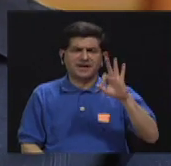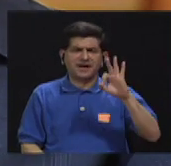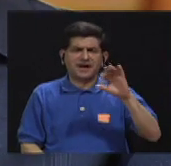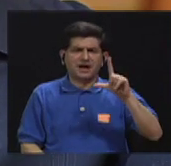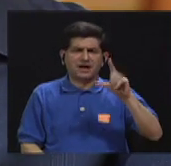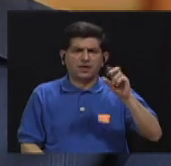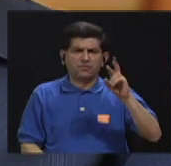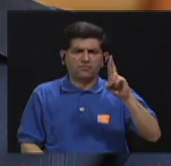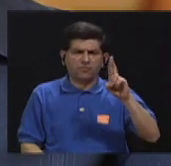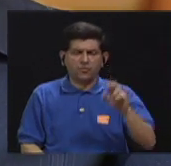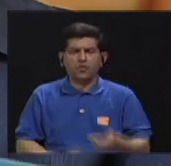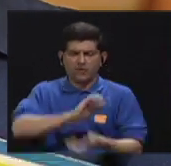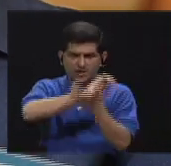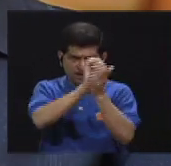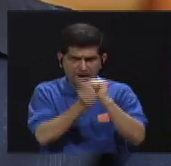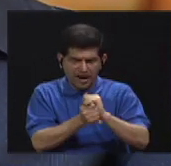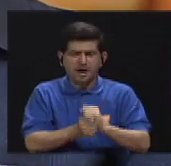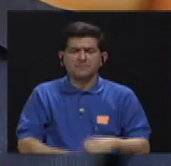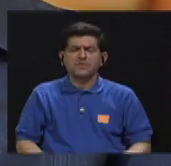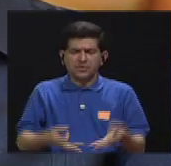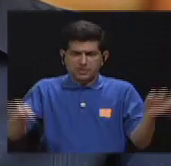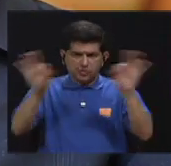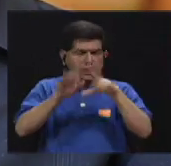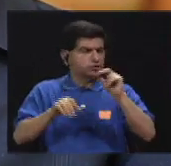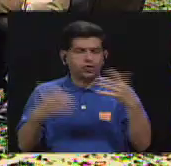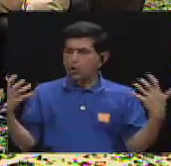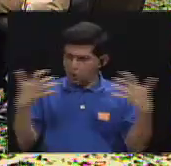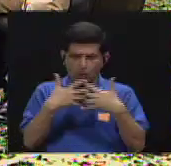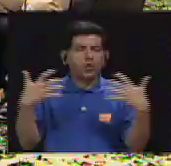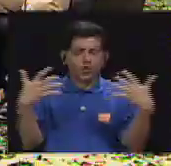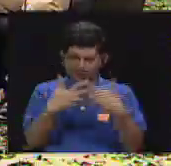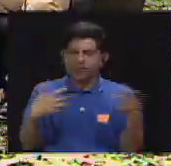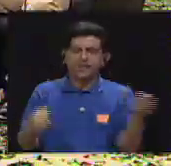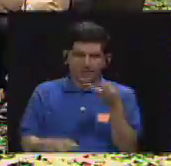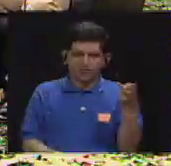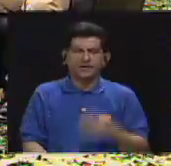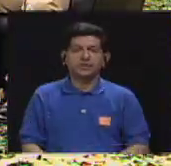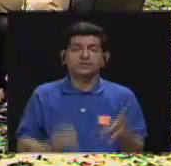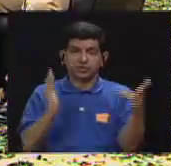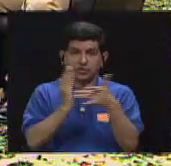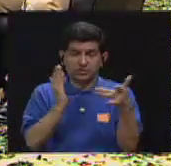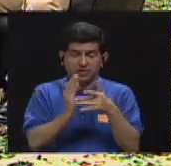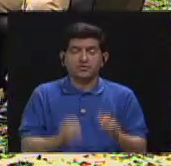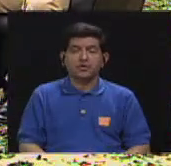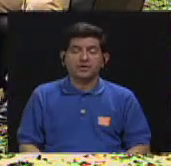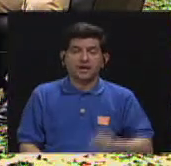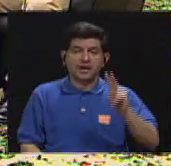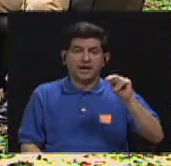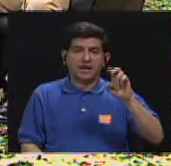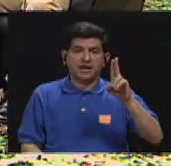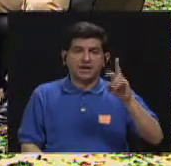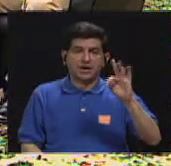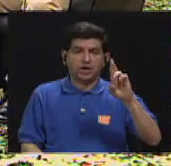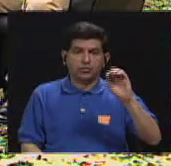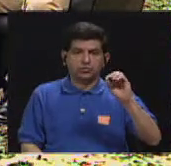perdido vigencia? O sea, sigue siendo... Al contrario, sigue siendo complementos. Porque de hecho la tecnología neutro azúcar, que es una patente